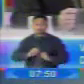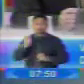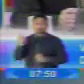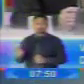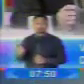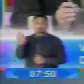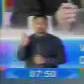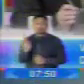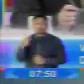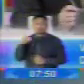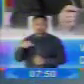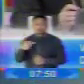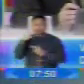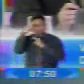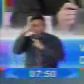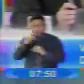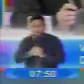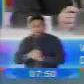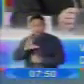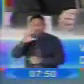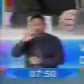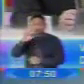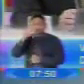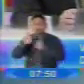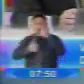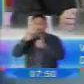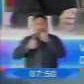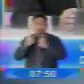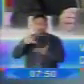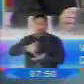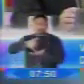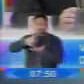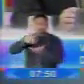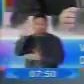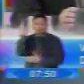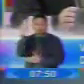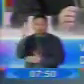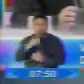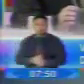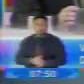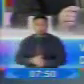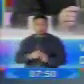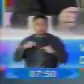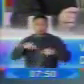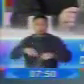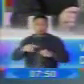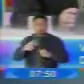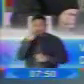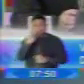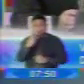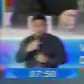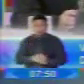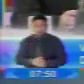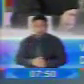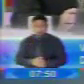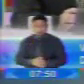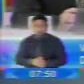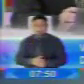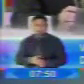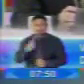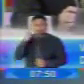presencia, tuvimos el honor de tener a los 9 candidatos al premio Eugenio Espejo. Fue una conexión en vivo. Creemos que tenemos